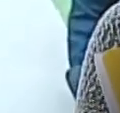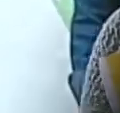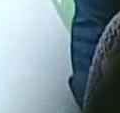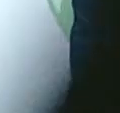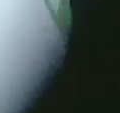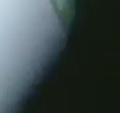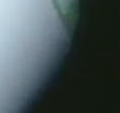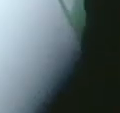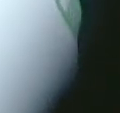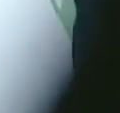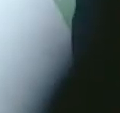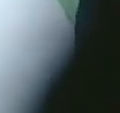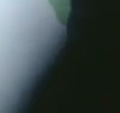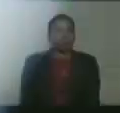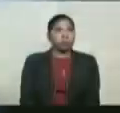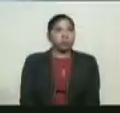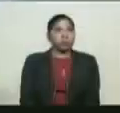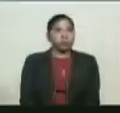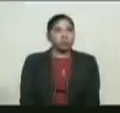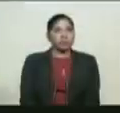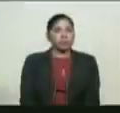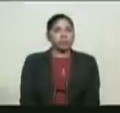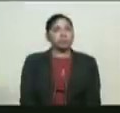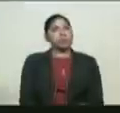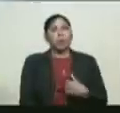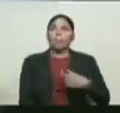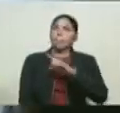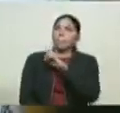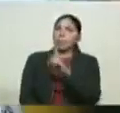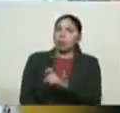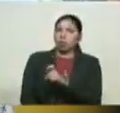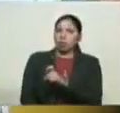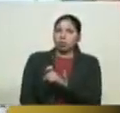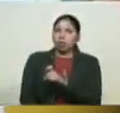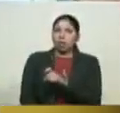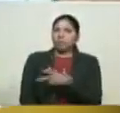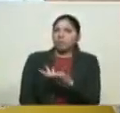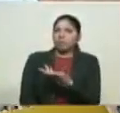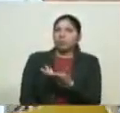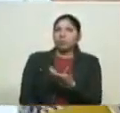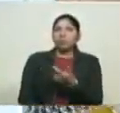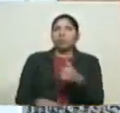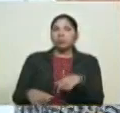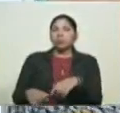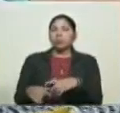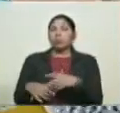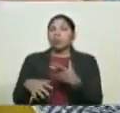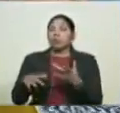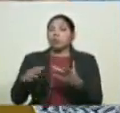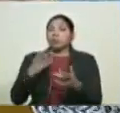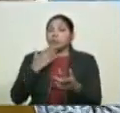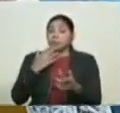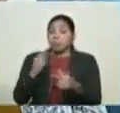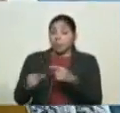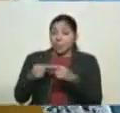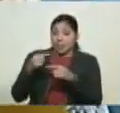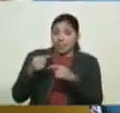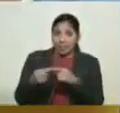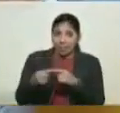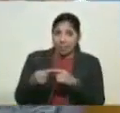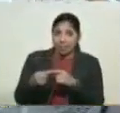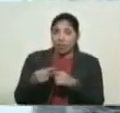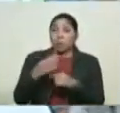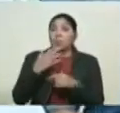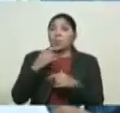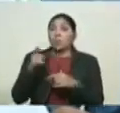caminos. Yo quisiera consultarle cuál es su opinión con respecto al escenario que se plantea a partir de mañana en el caso de que